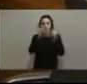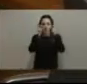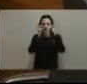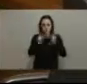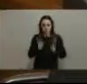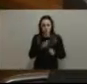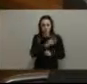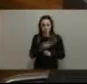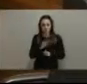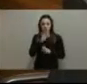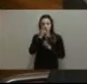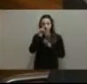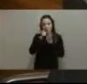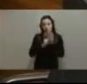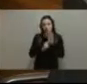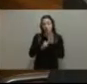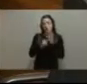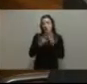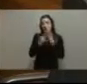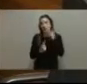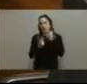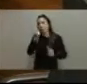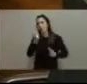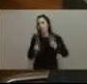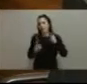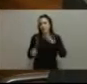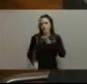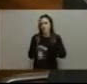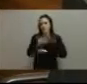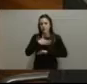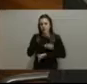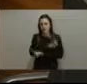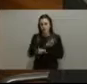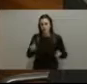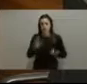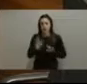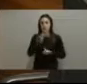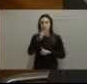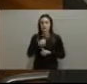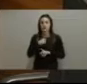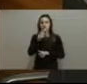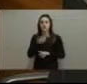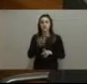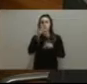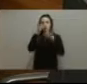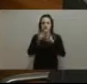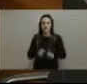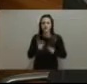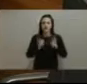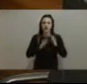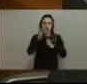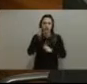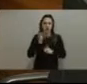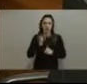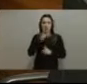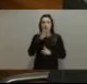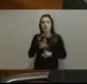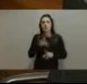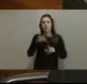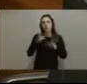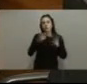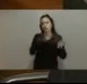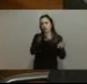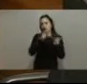y no por índices esporádicos que puedan aparecer. Y podría referirle la tasa bruta de titulación o la tasa de abandono